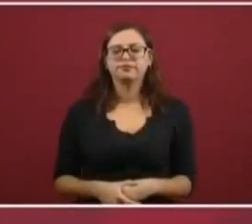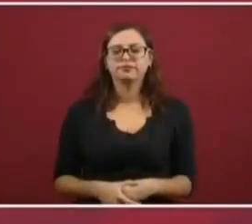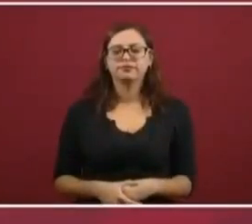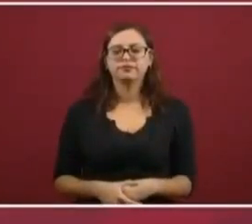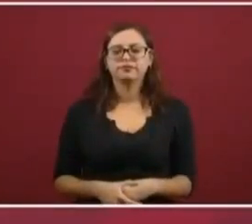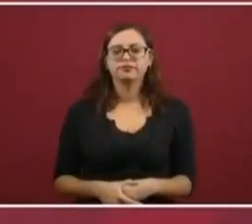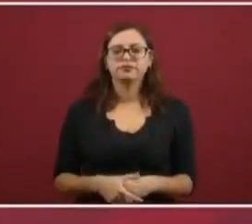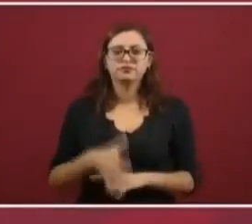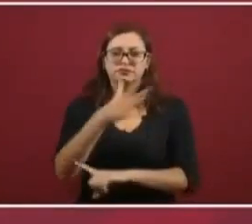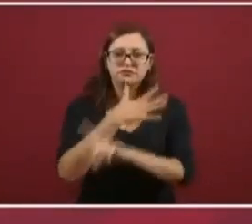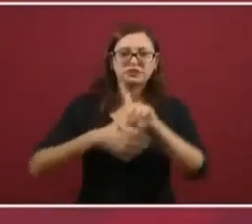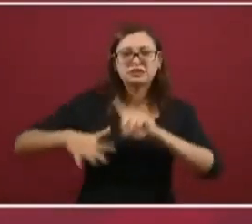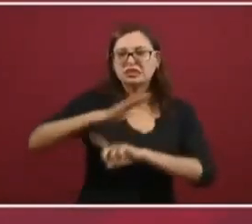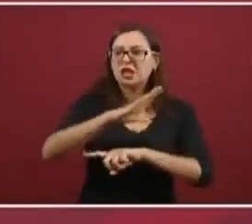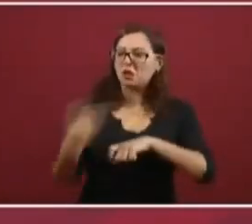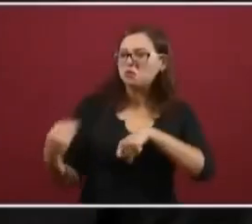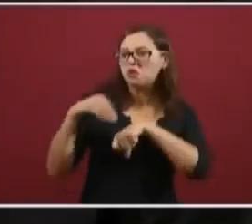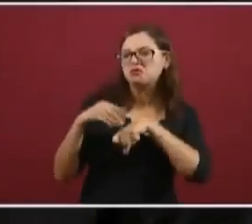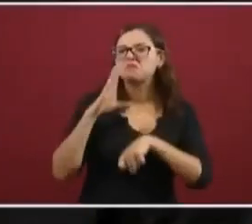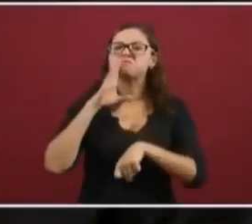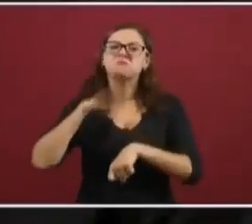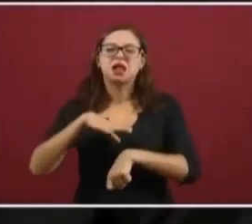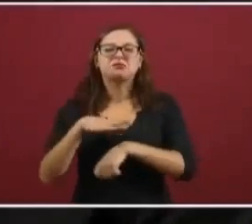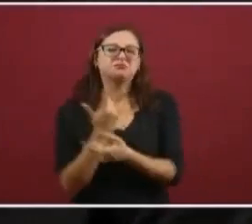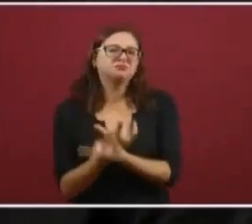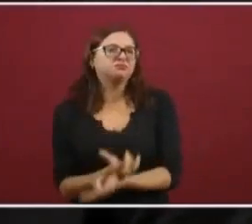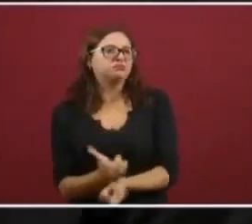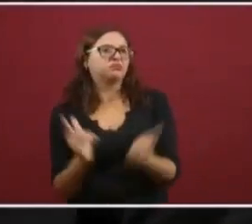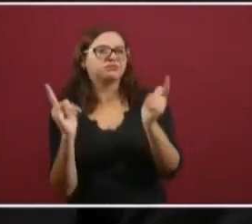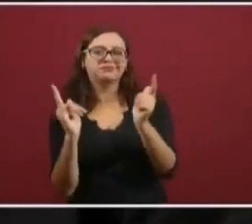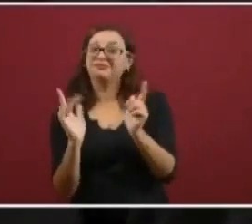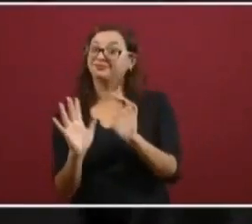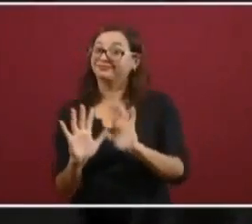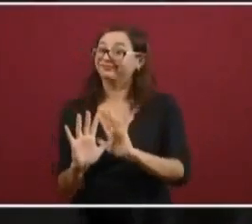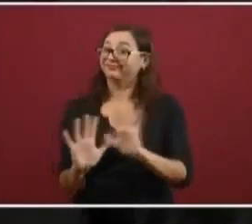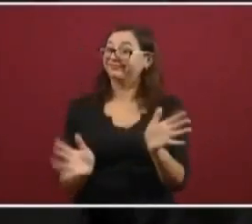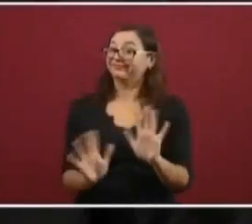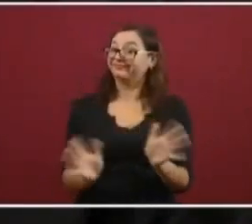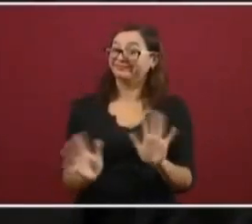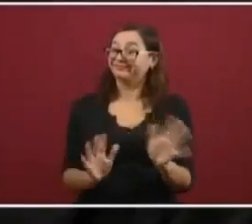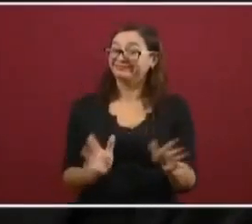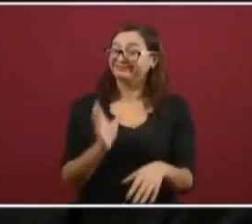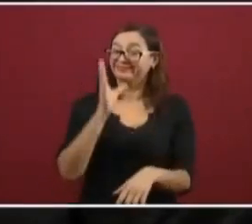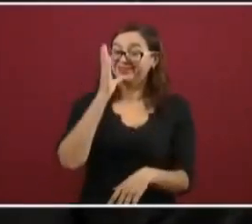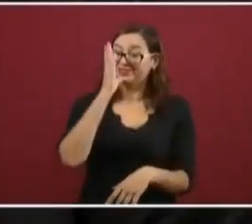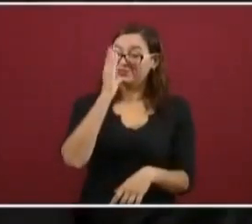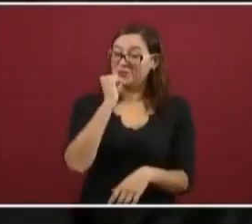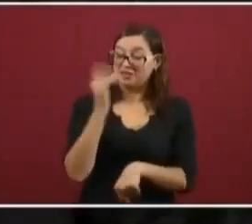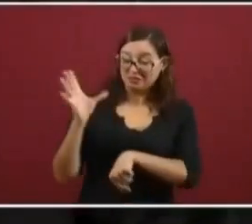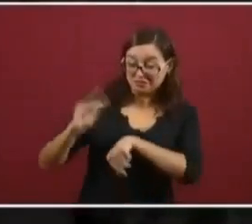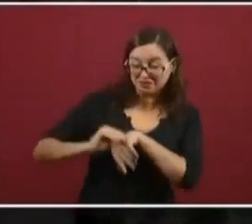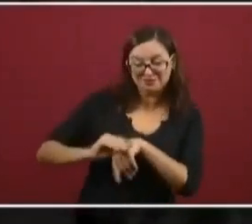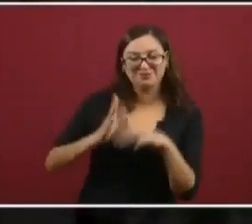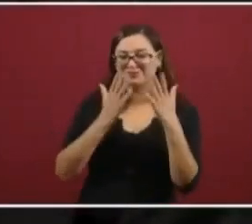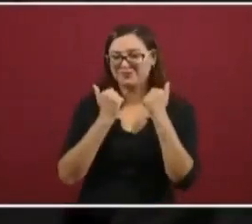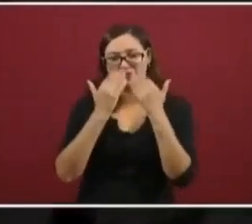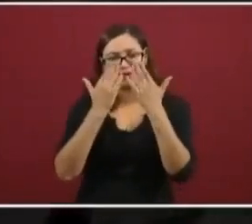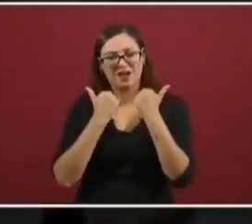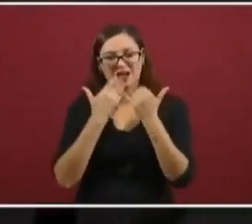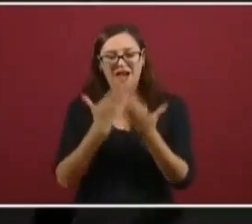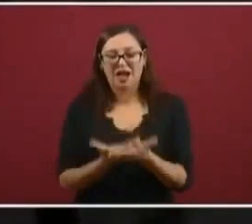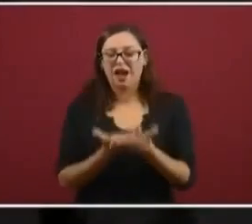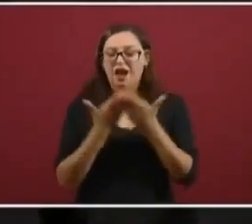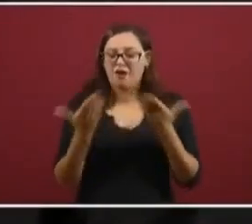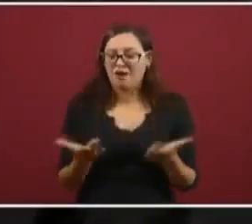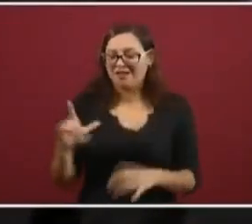el ciudadano se porte mal porque es otro gobierno qué es